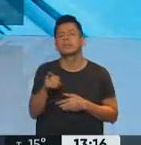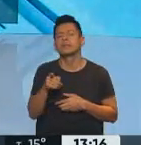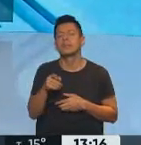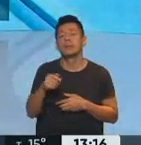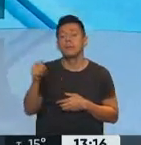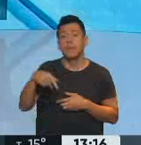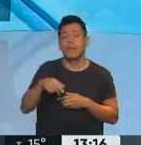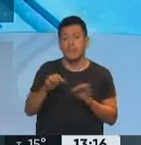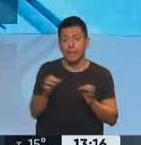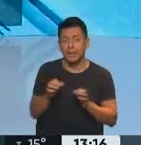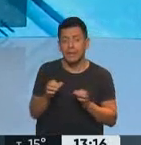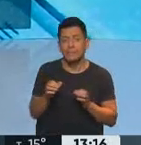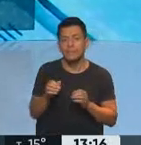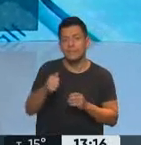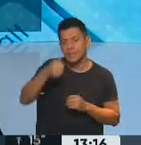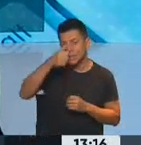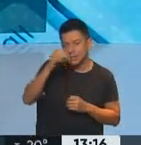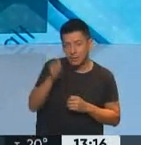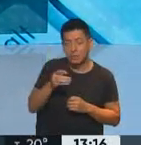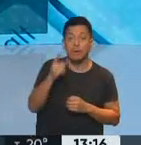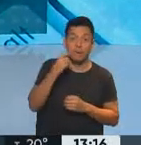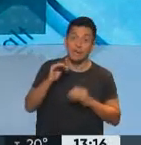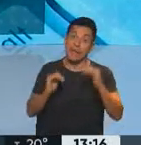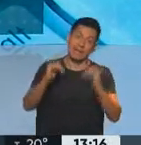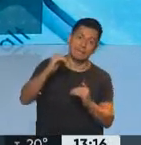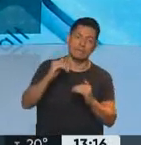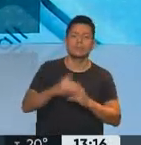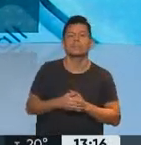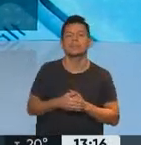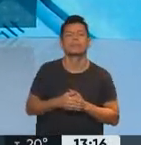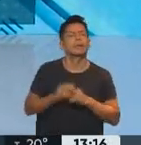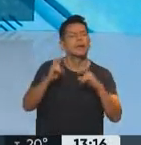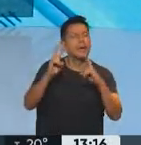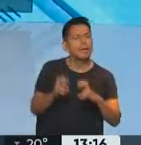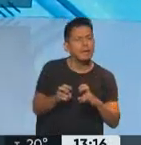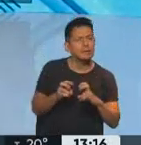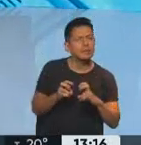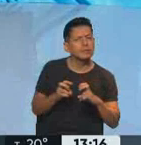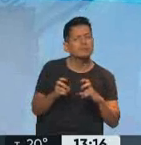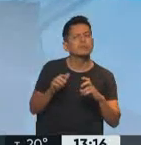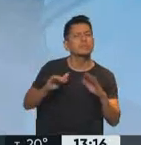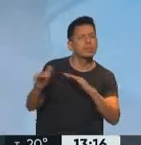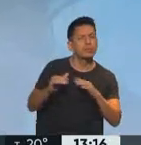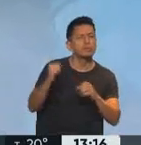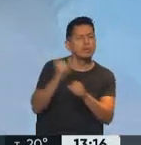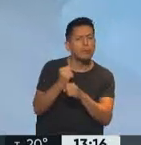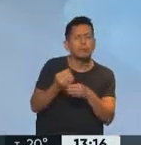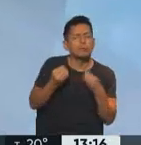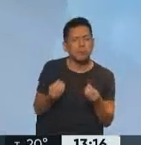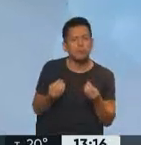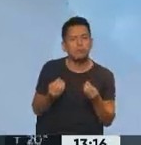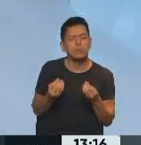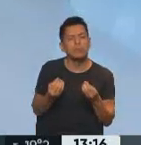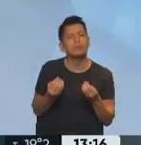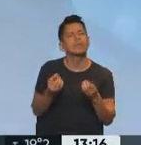exactamente inverso el 60 por ciento son varones con lo cual no sólo hay un análisis de la problemática del mercado laboral sino que le incorporamos